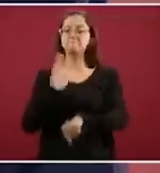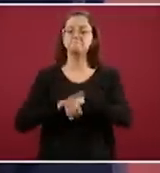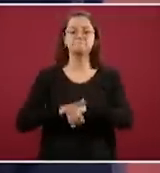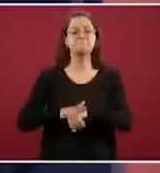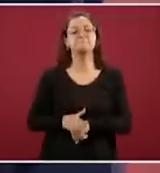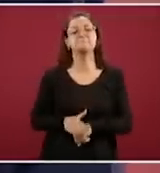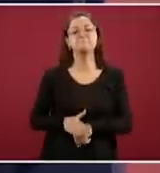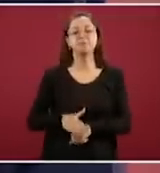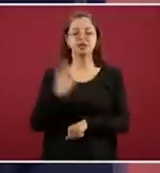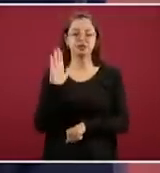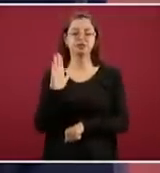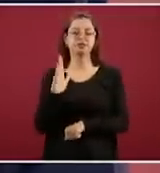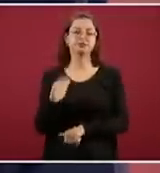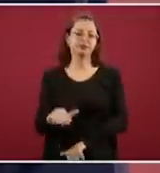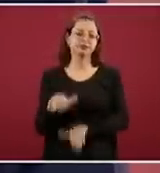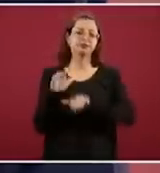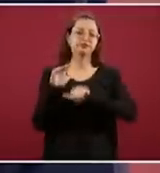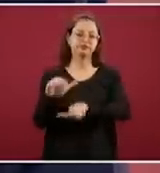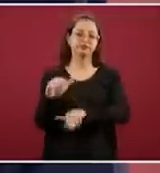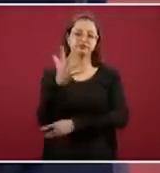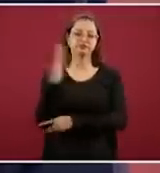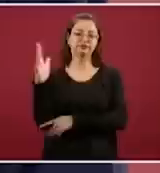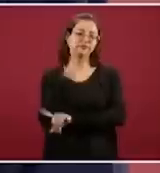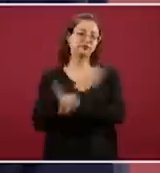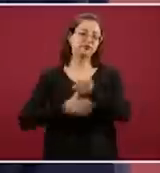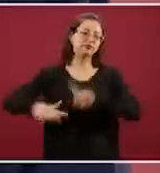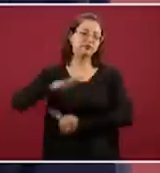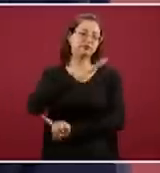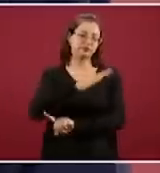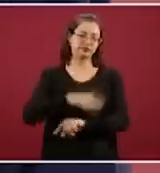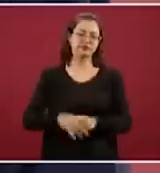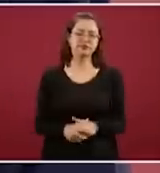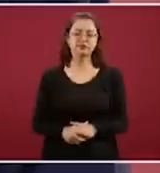en esta materia